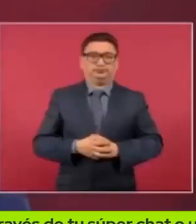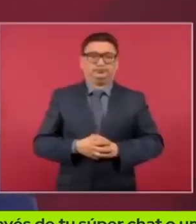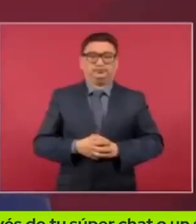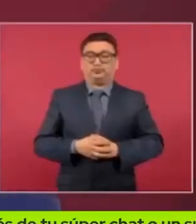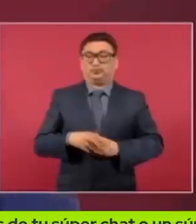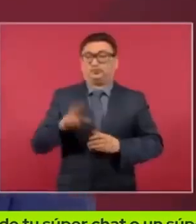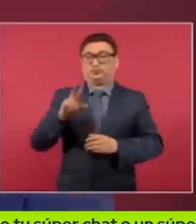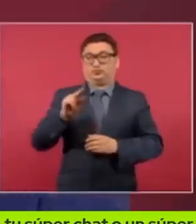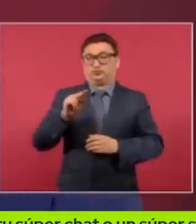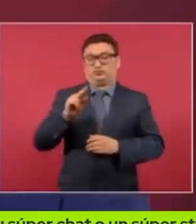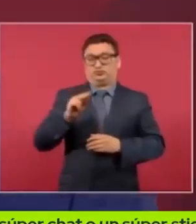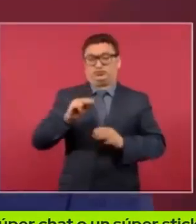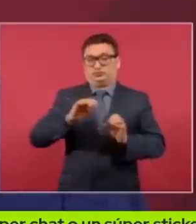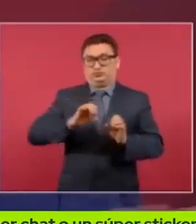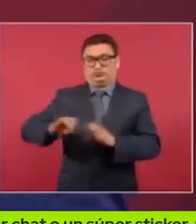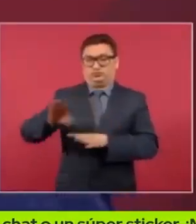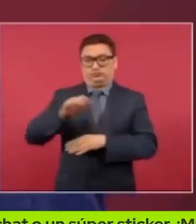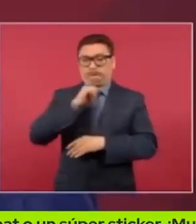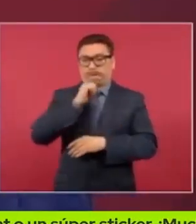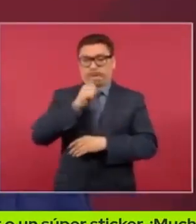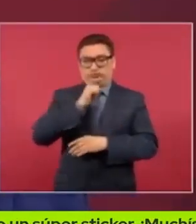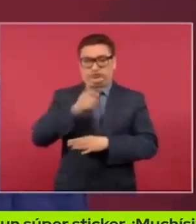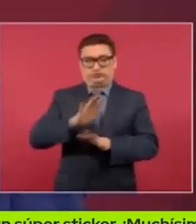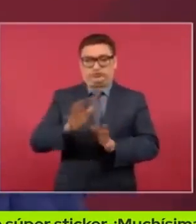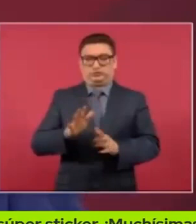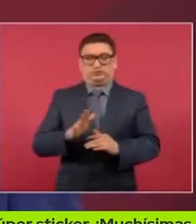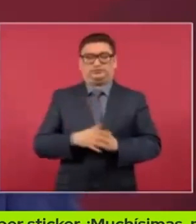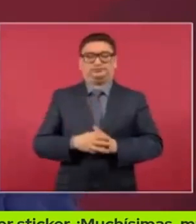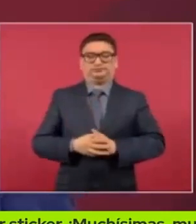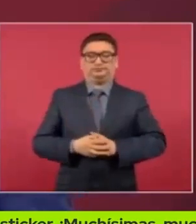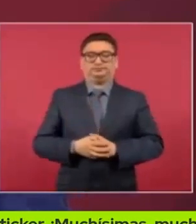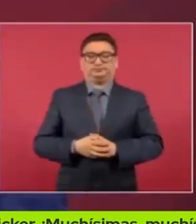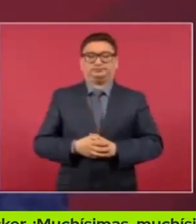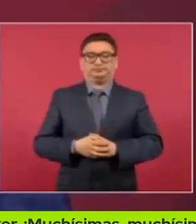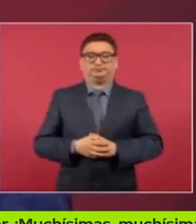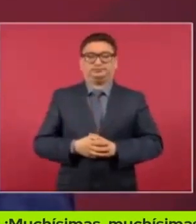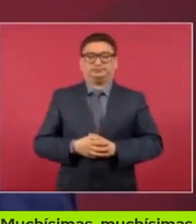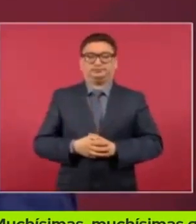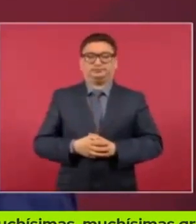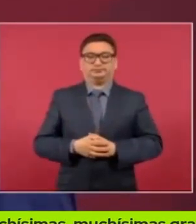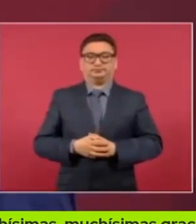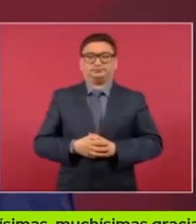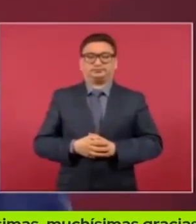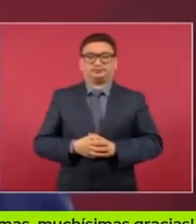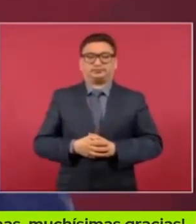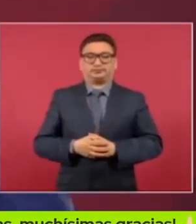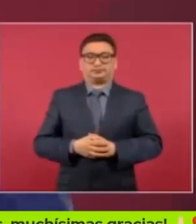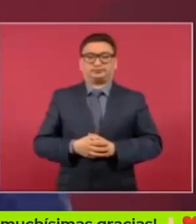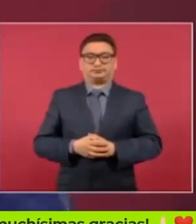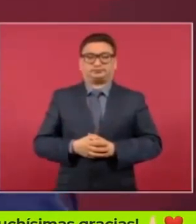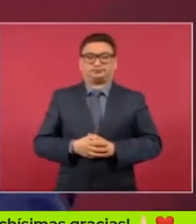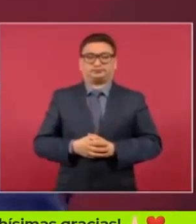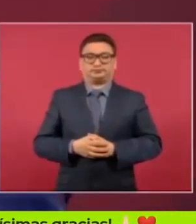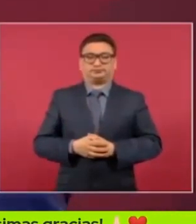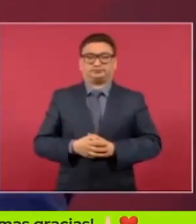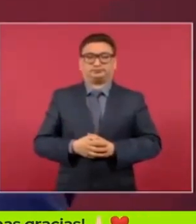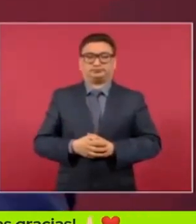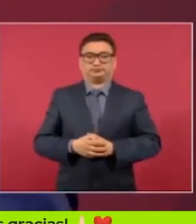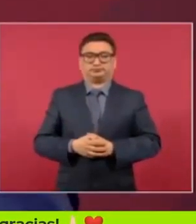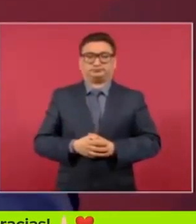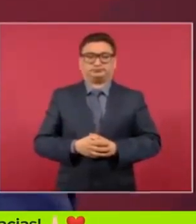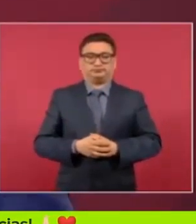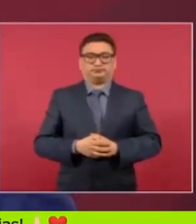no no se descarta nada no se descarta nada es que hay